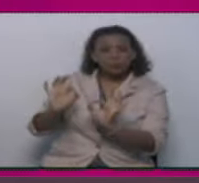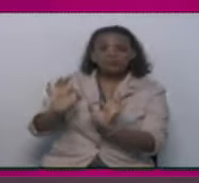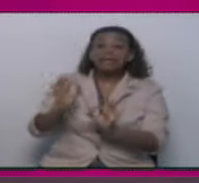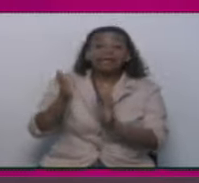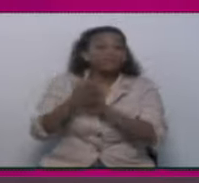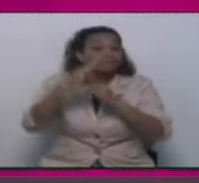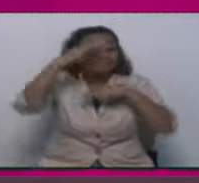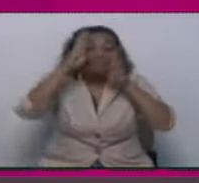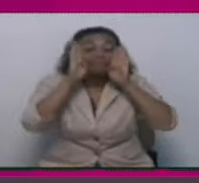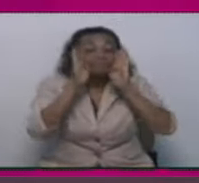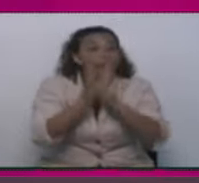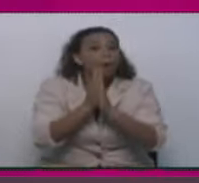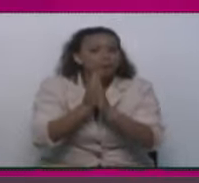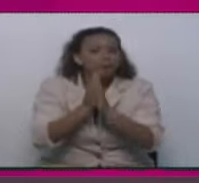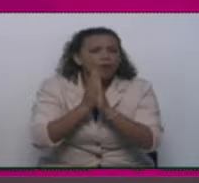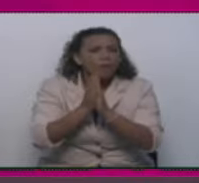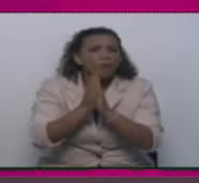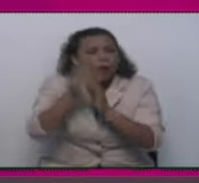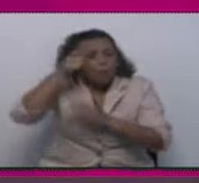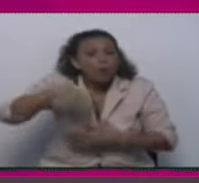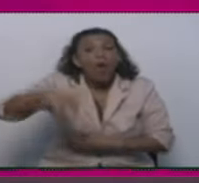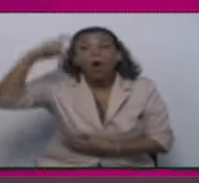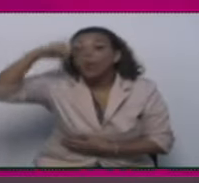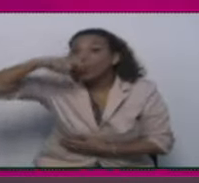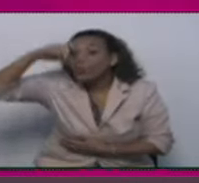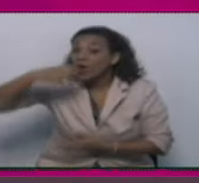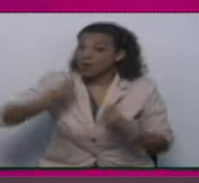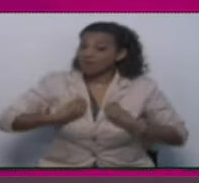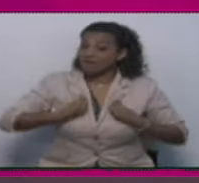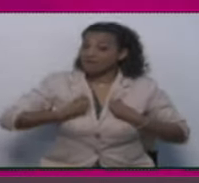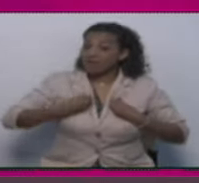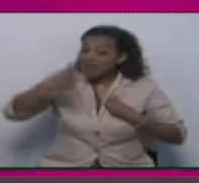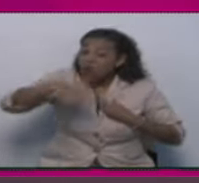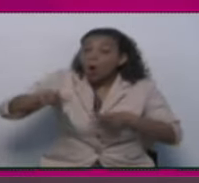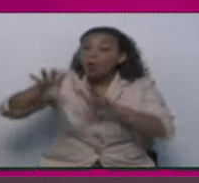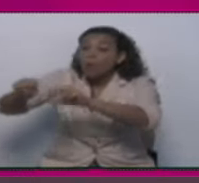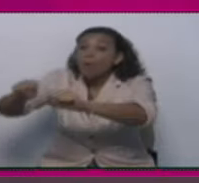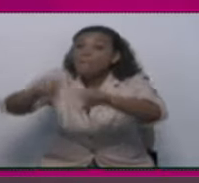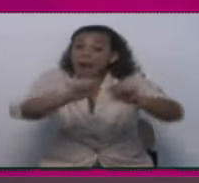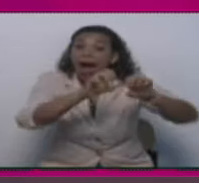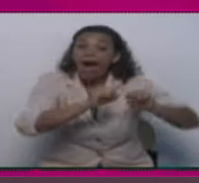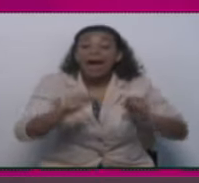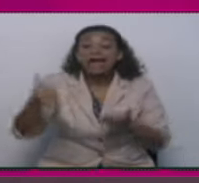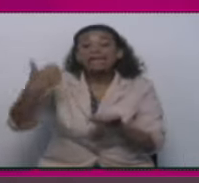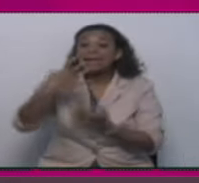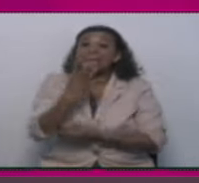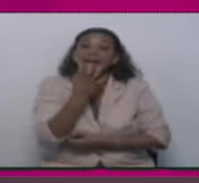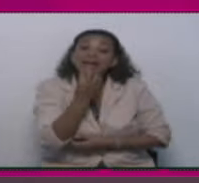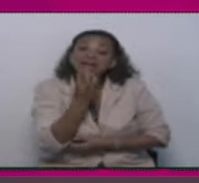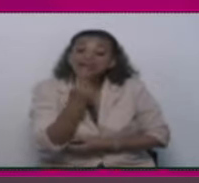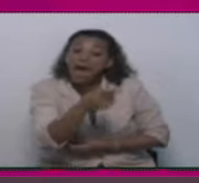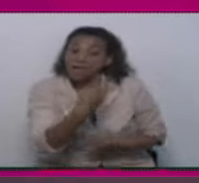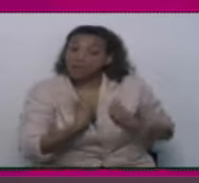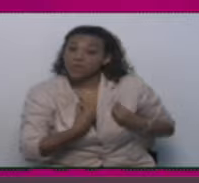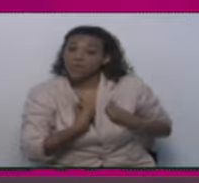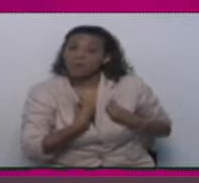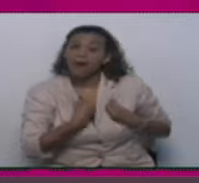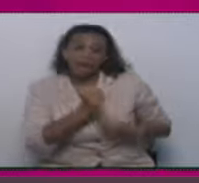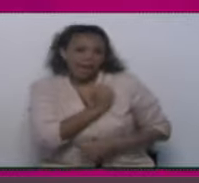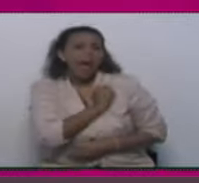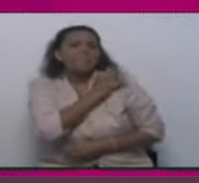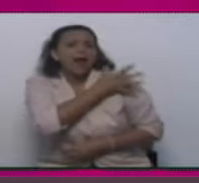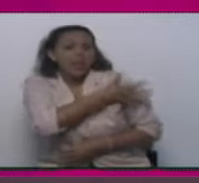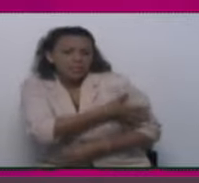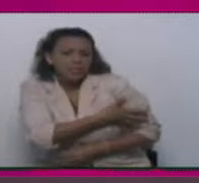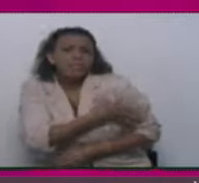escucharme, ojalá, el pueblo judío que vive allá en los territorios ocupados, que llaman Israel. pero que es la Palestina